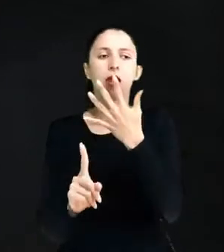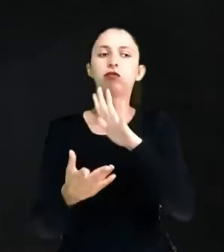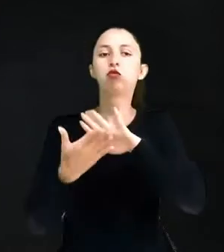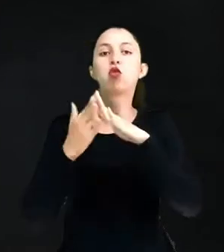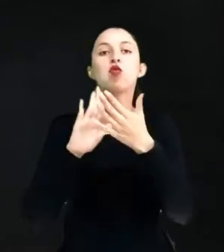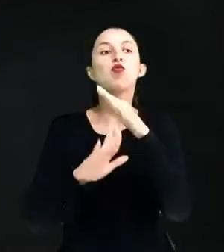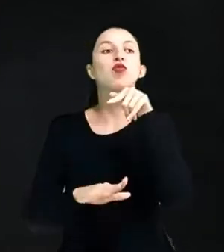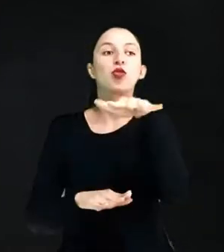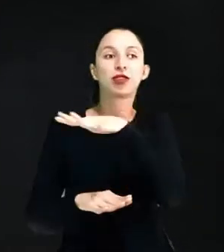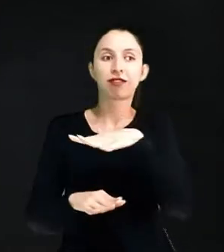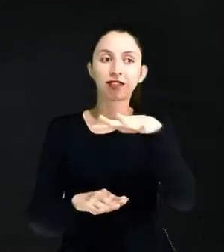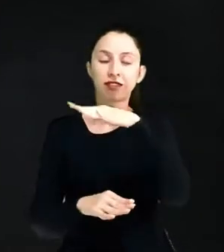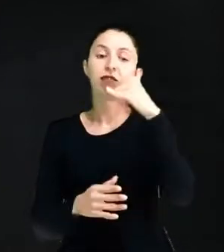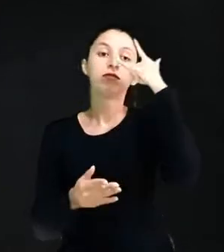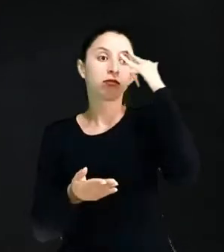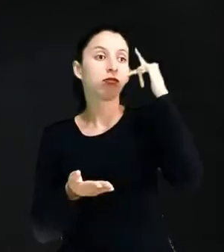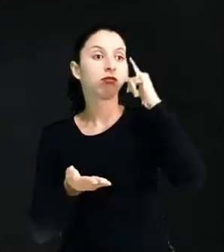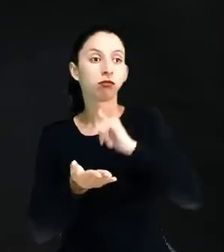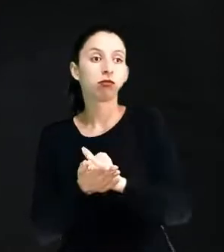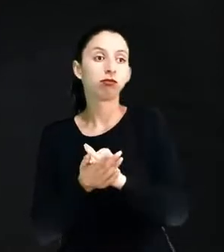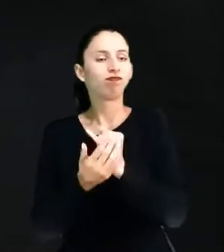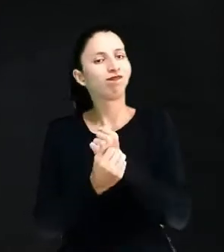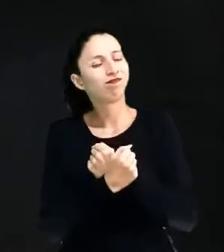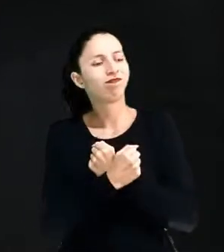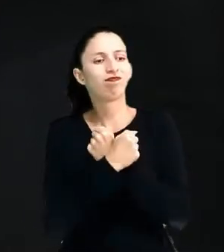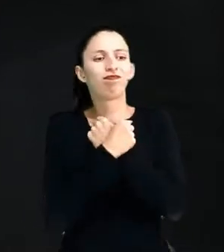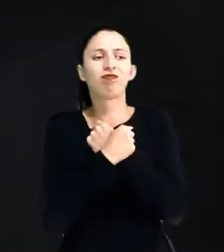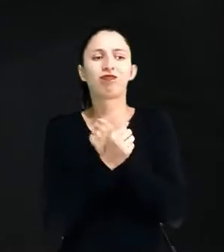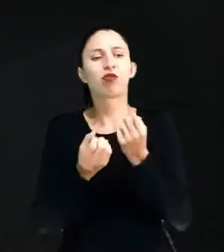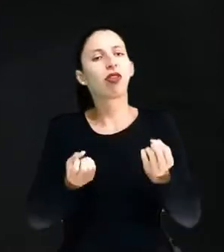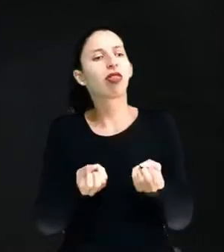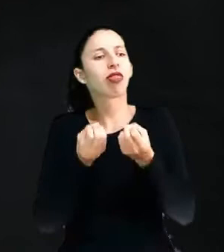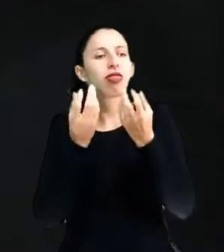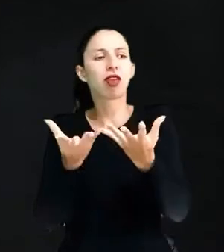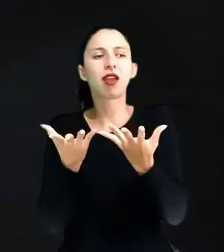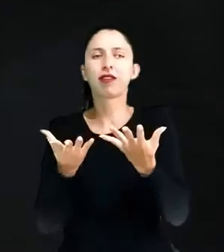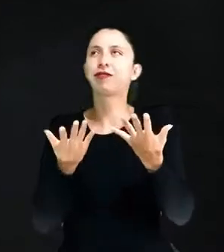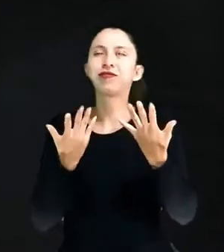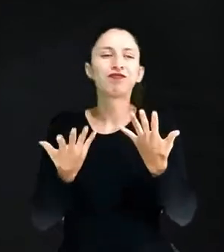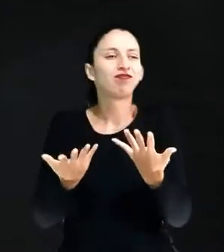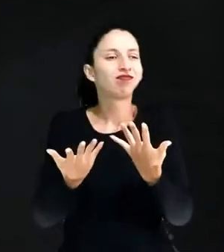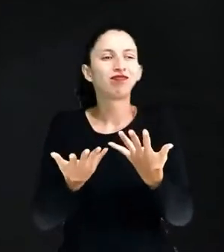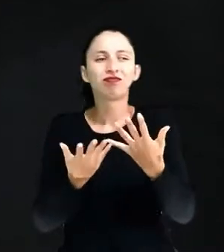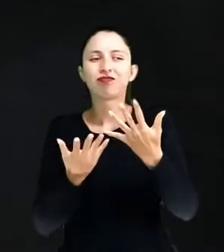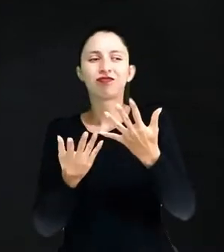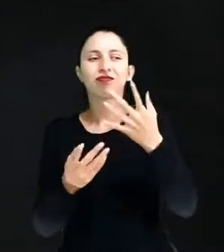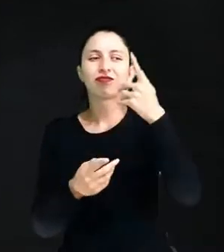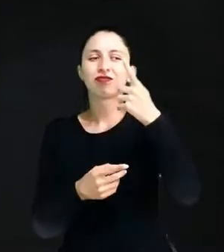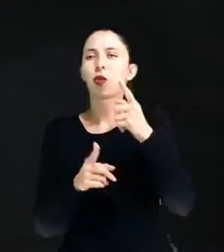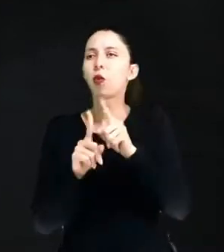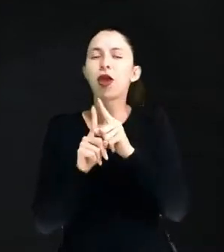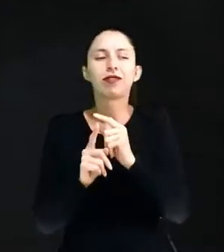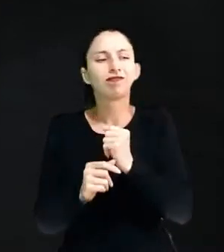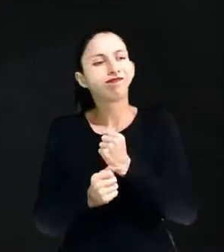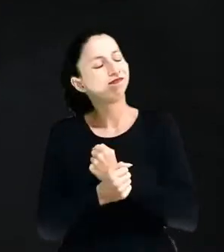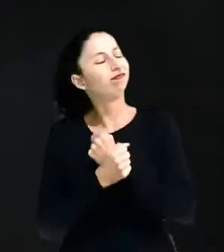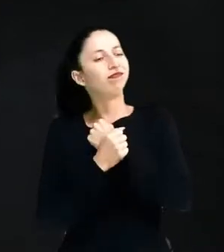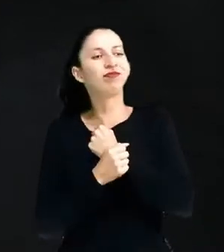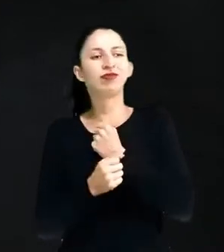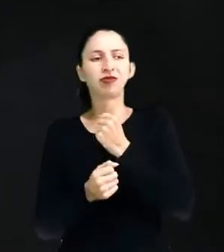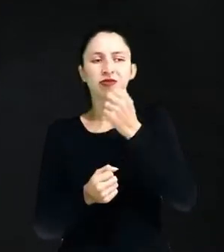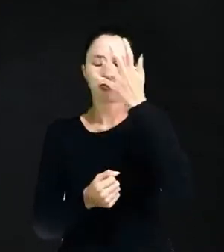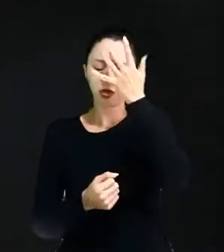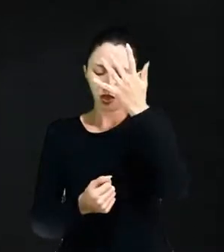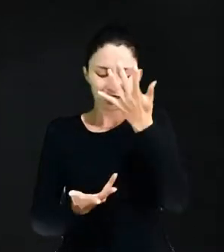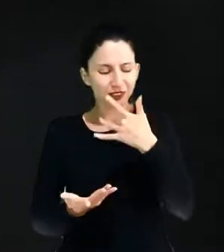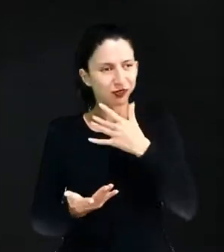a la comunidad. Entonces yo creo que desde ese cariño, desde realmente esa enseñanza, hemos logrado